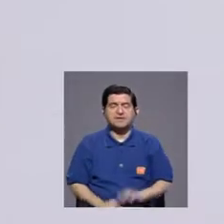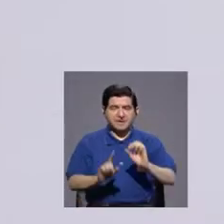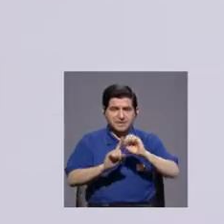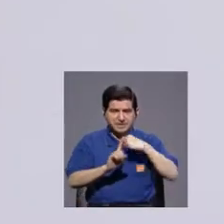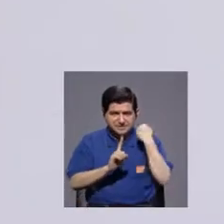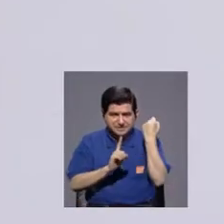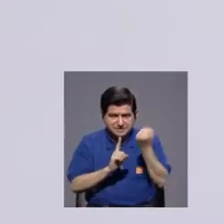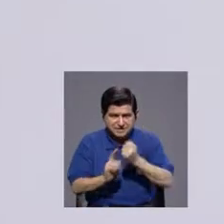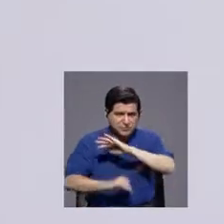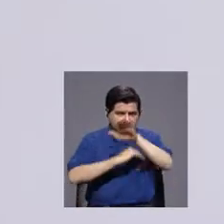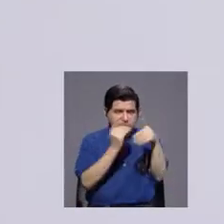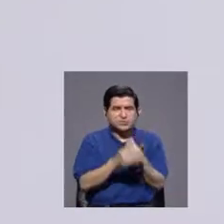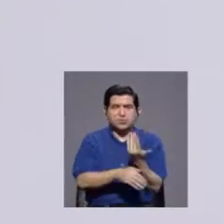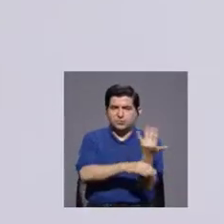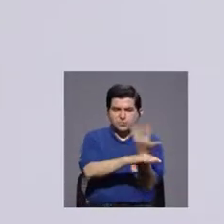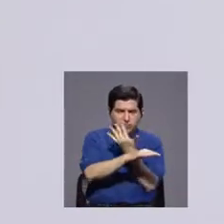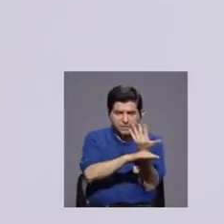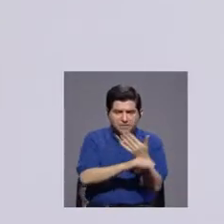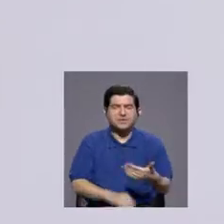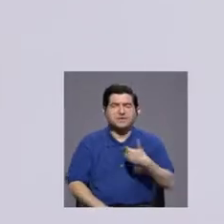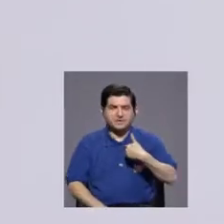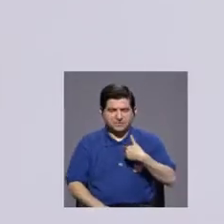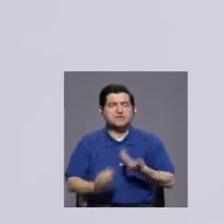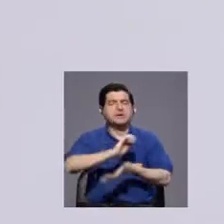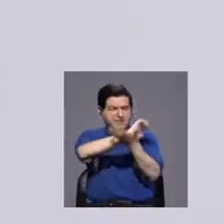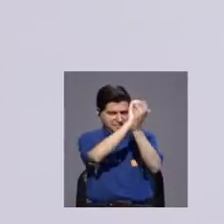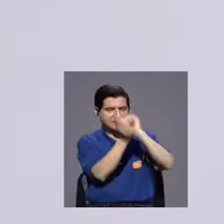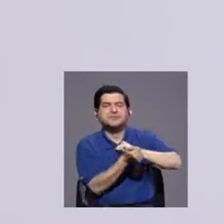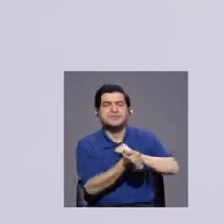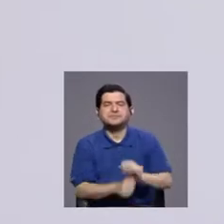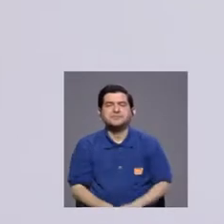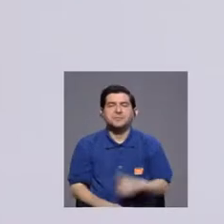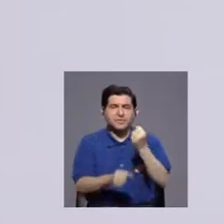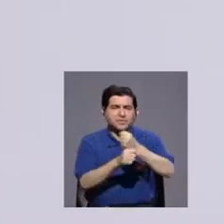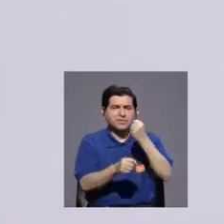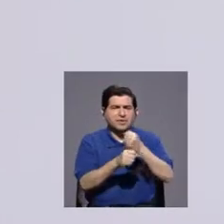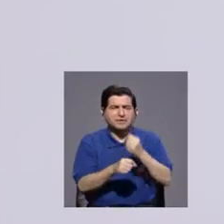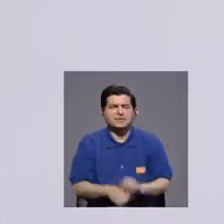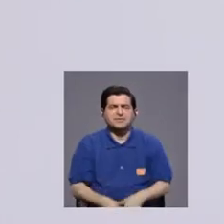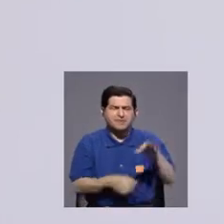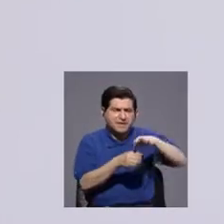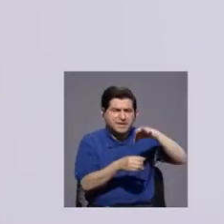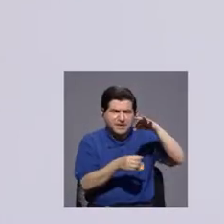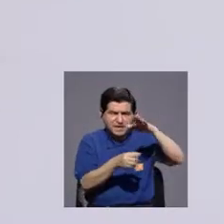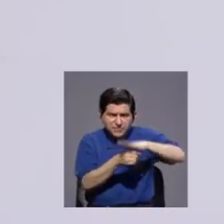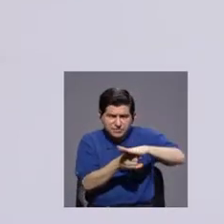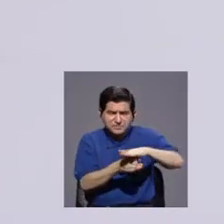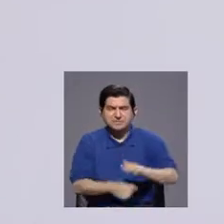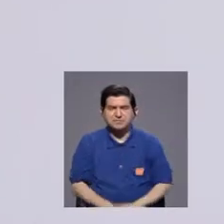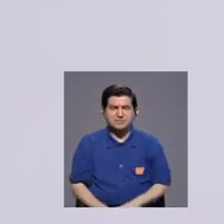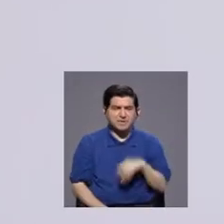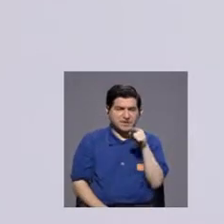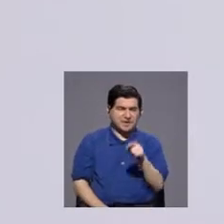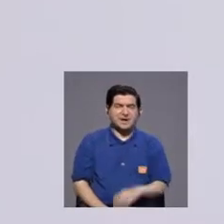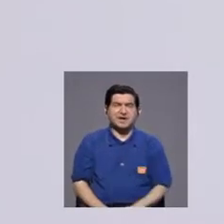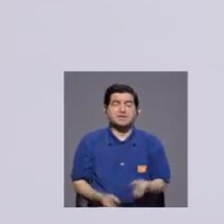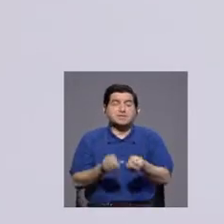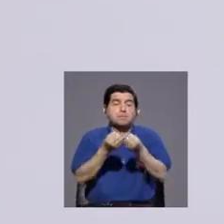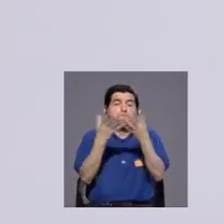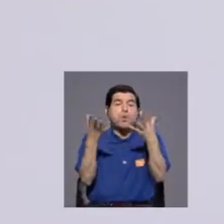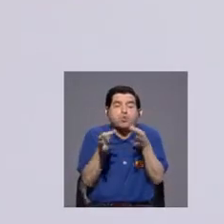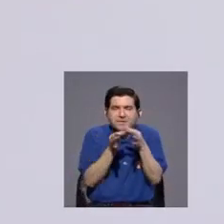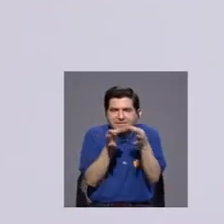y toda la planta en este caso tendrían la mutación al trabajar con semillas el embrión es un multi celular